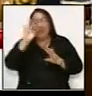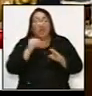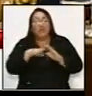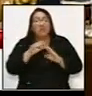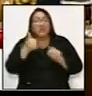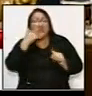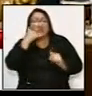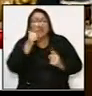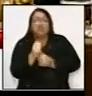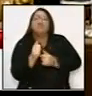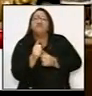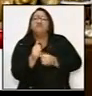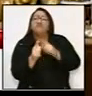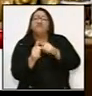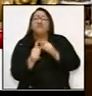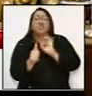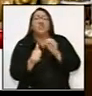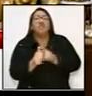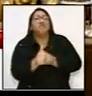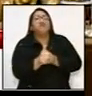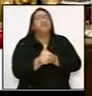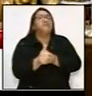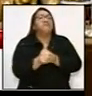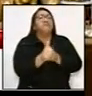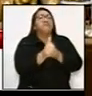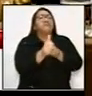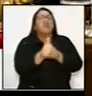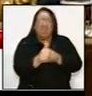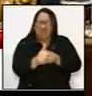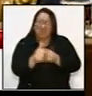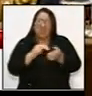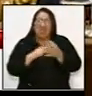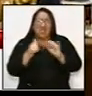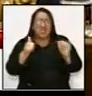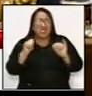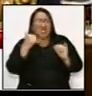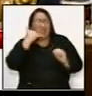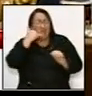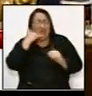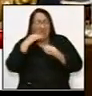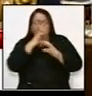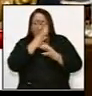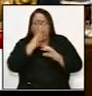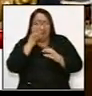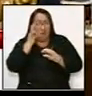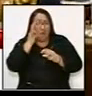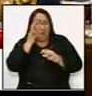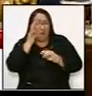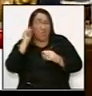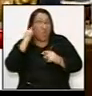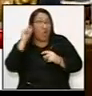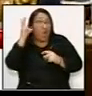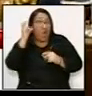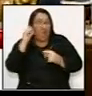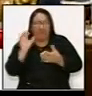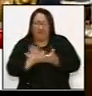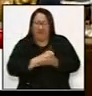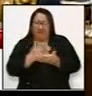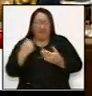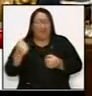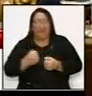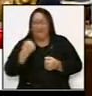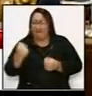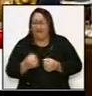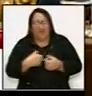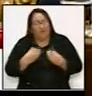celular grabando. ¿Qué? ¿Ahora hay celulares mudos, señor presidente? Por favor. O sea, ya estamos